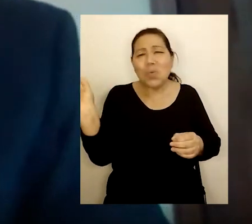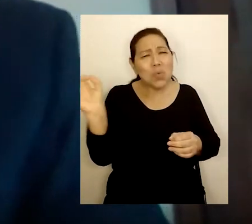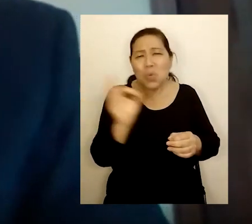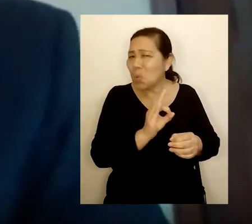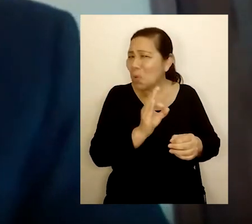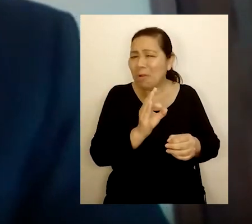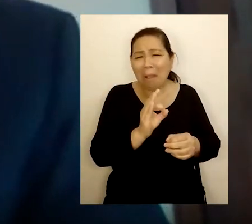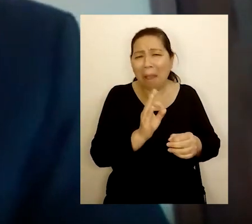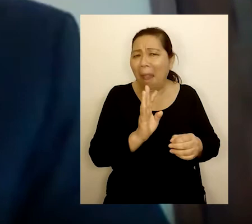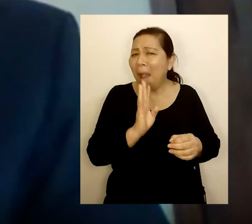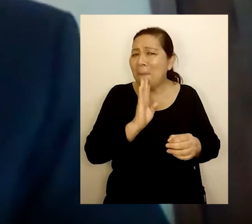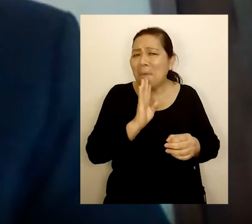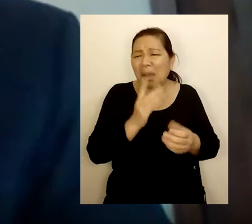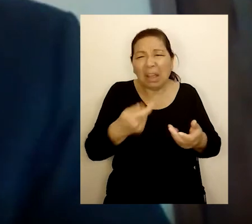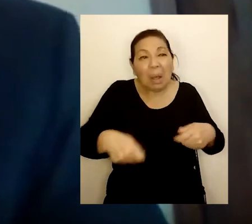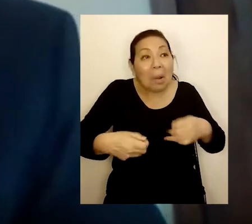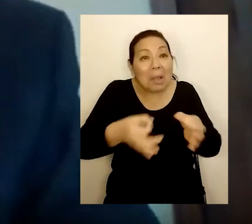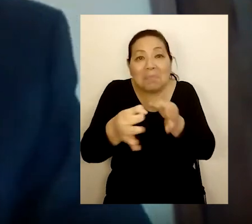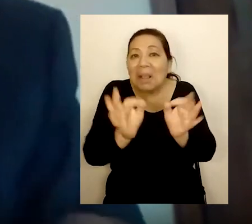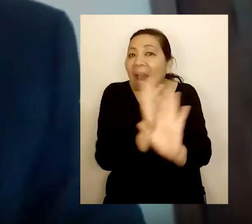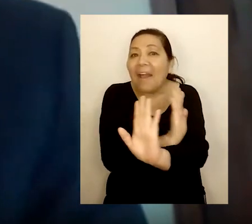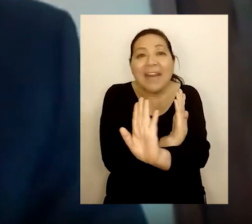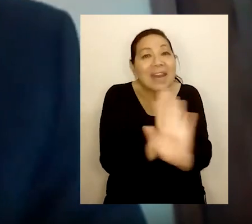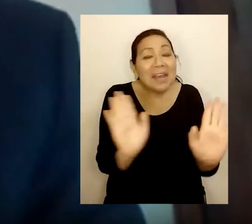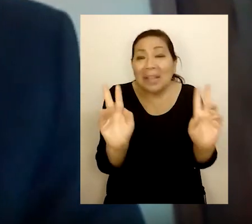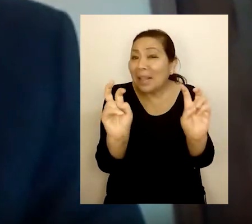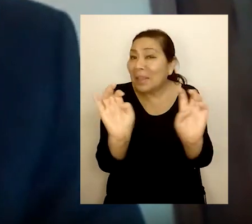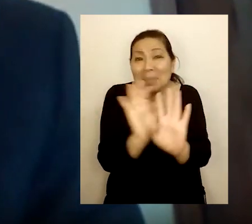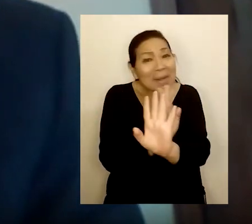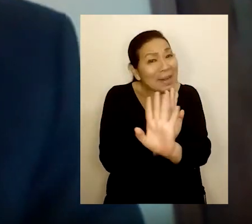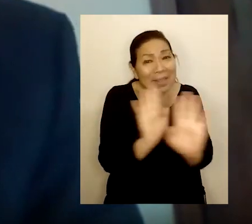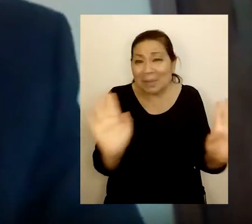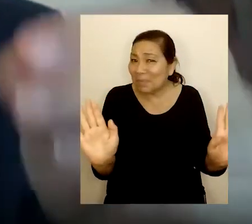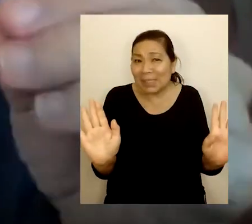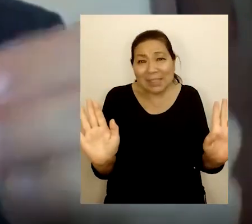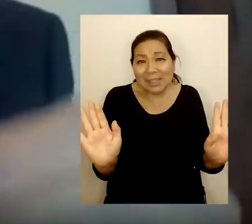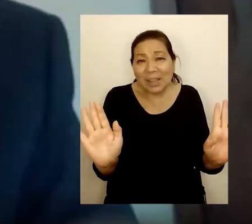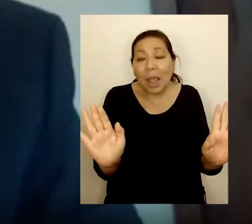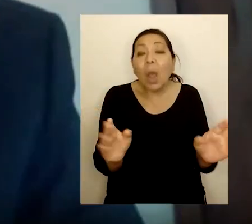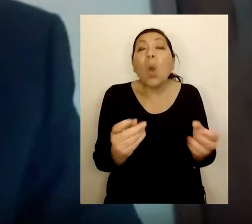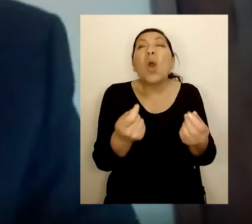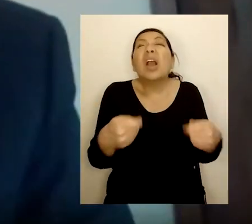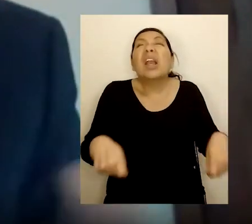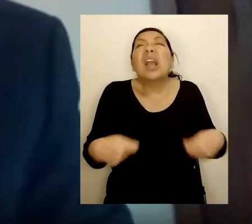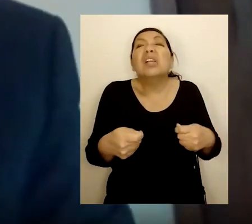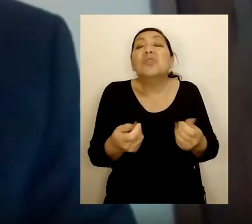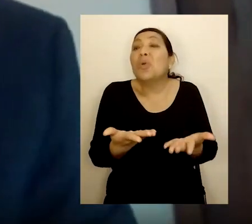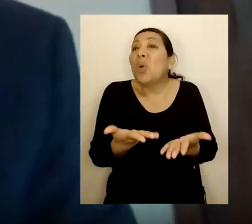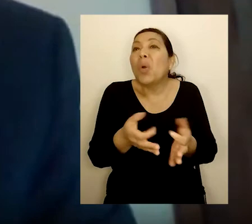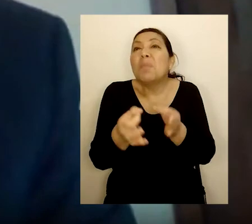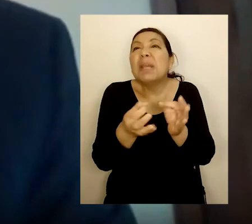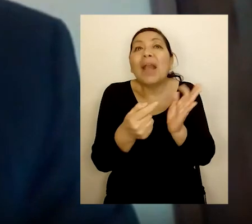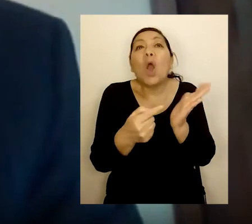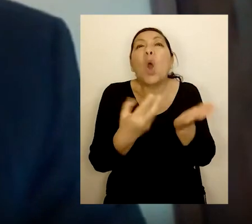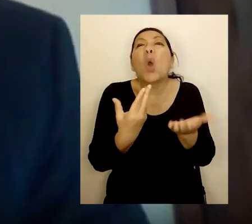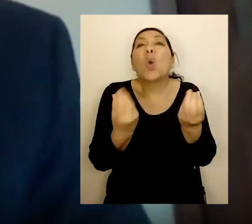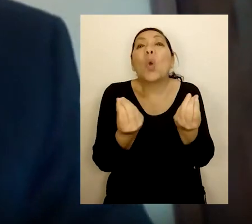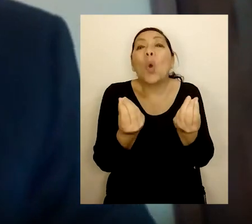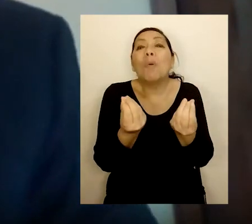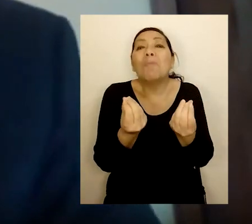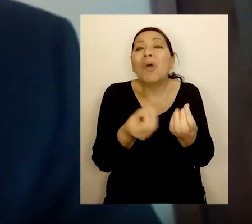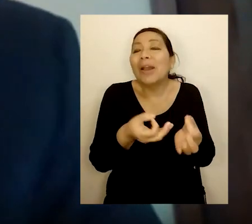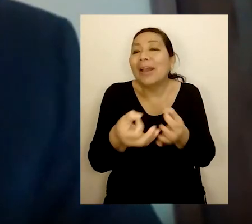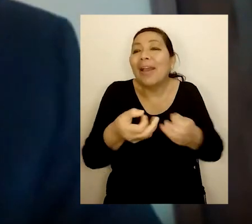nunca sustentaron ese gasto. Ese es el tema, señores. Dedujo gasto y no lo sustentó en